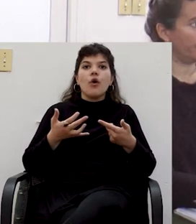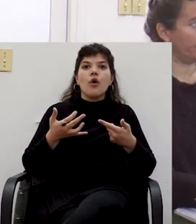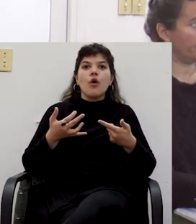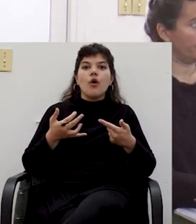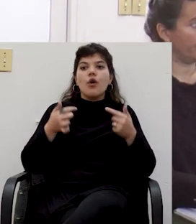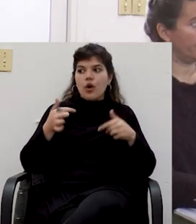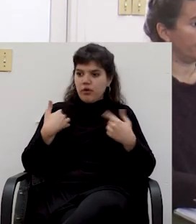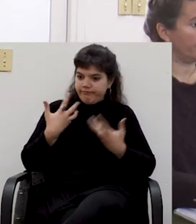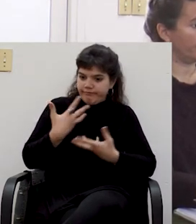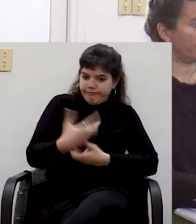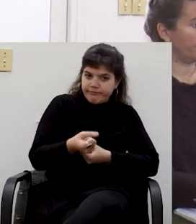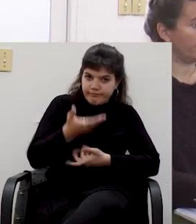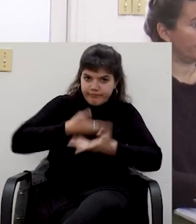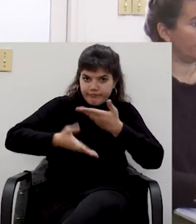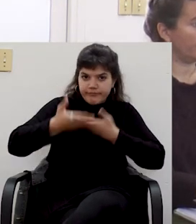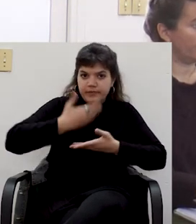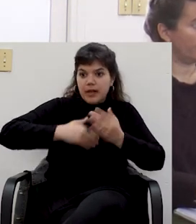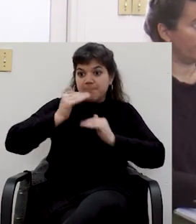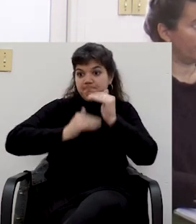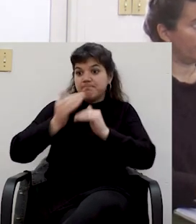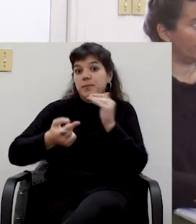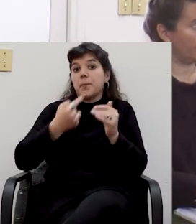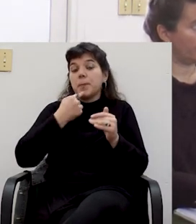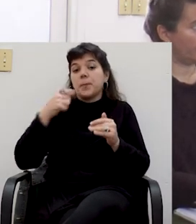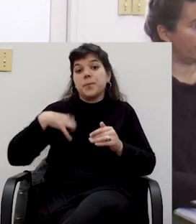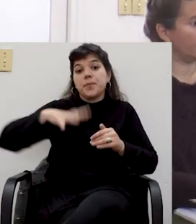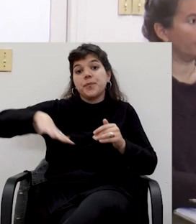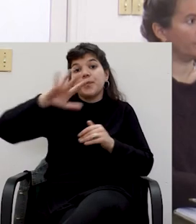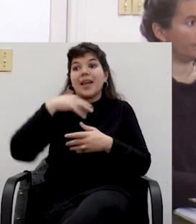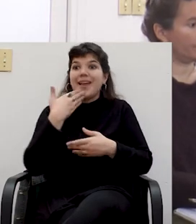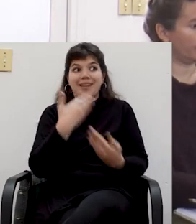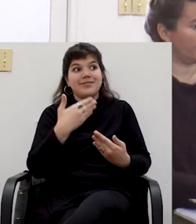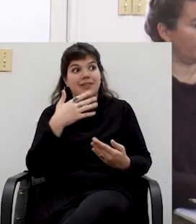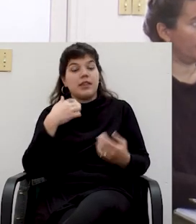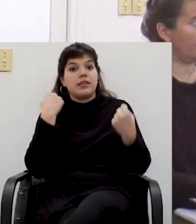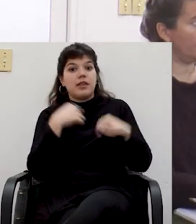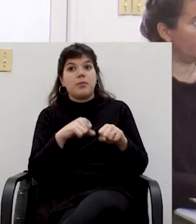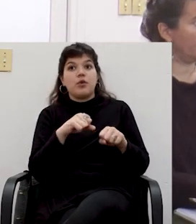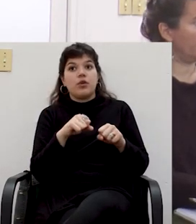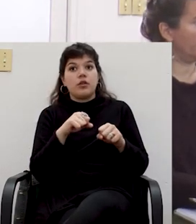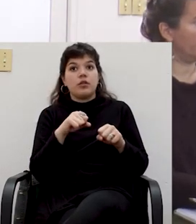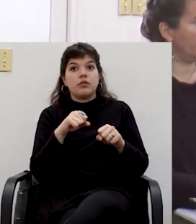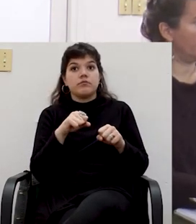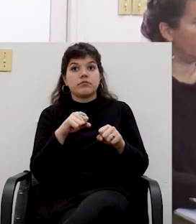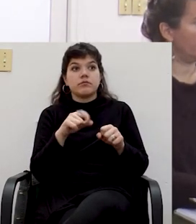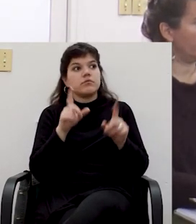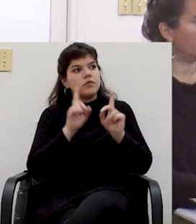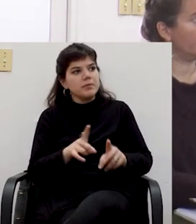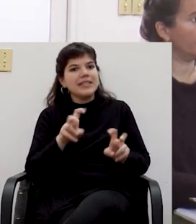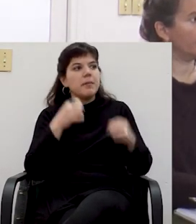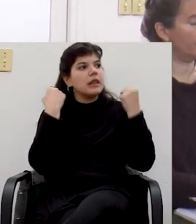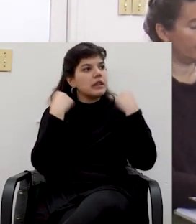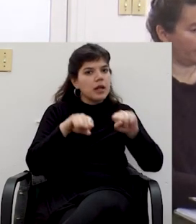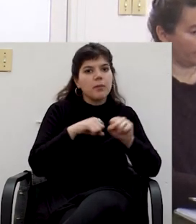de contribuir al desarrollo de políticas sociales a través del deporte, que lo deportivo,